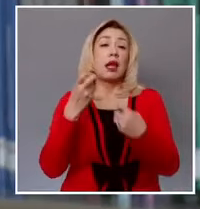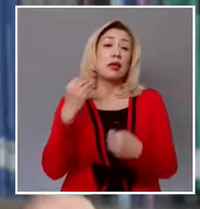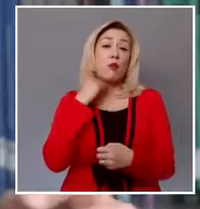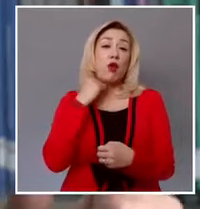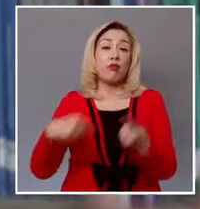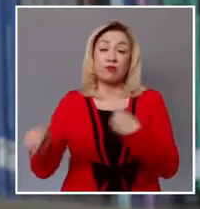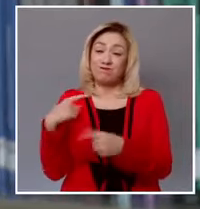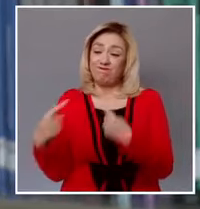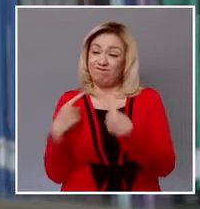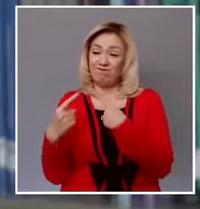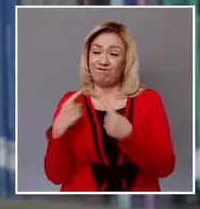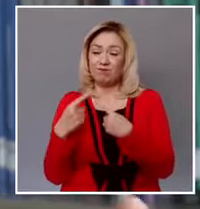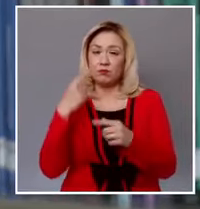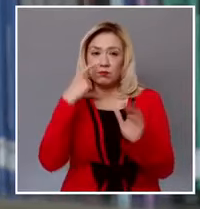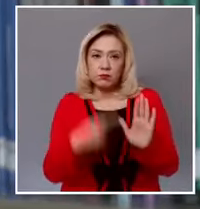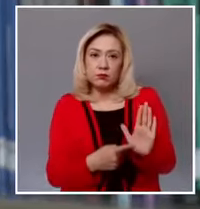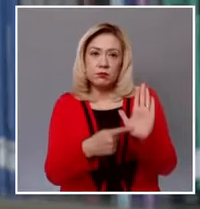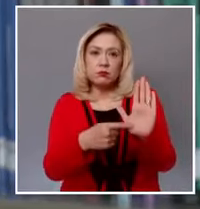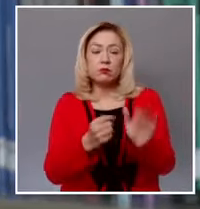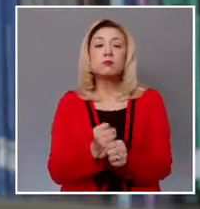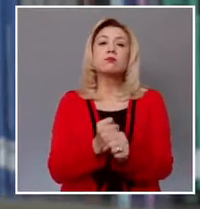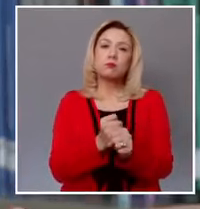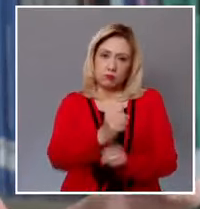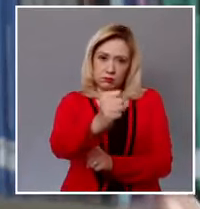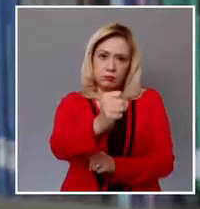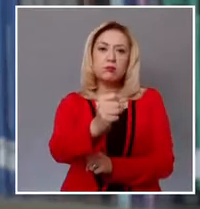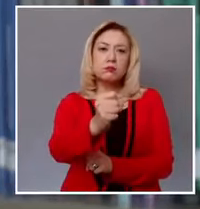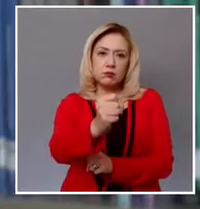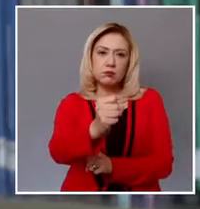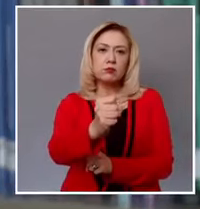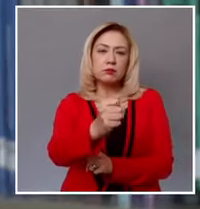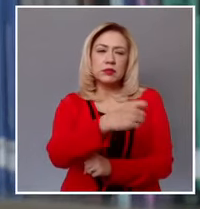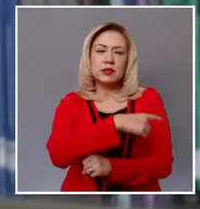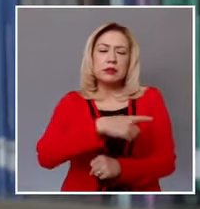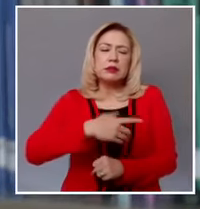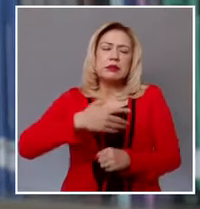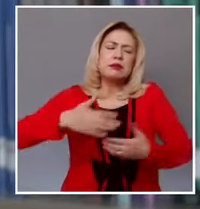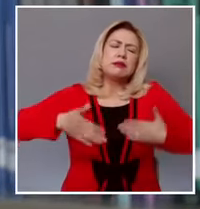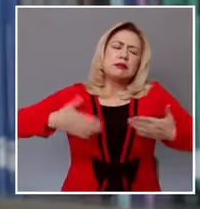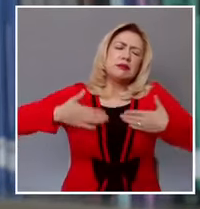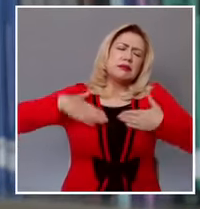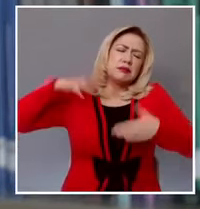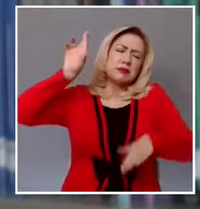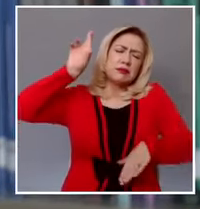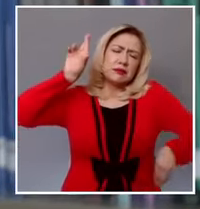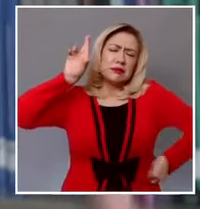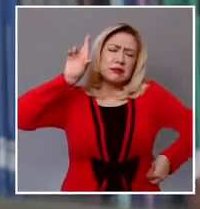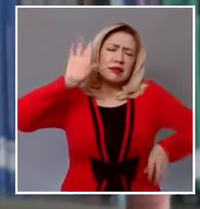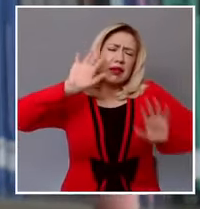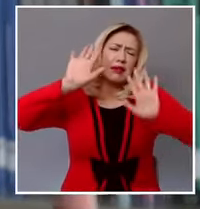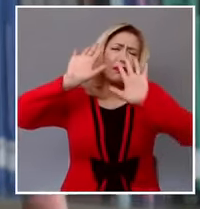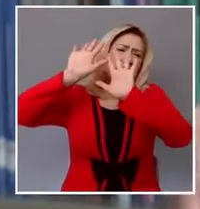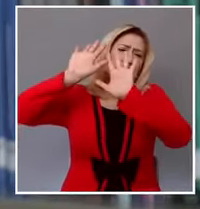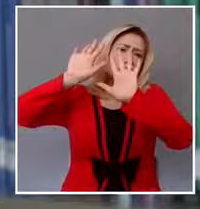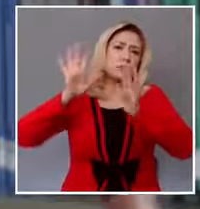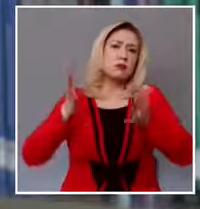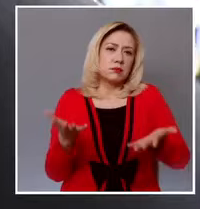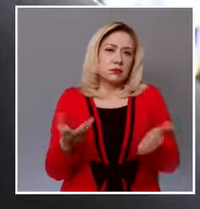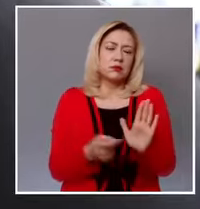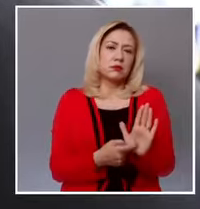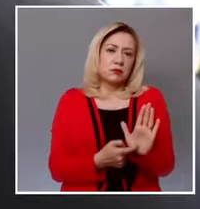señalar que la tortura sirvió para fabricar pruebas y pedir su exclusión a través de un efecto corruptor, como se había manejado en el caso de Zoran